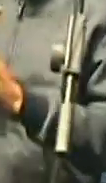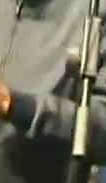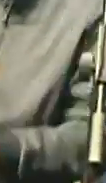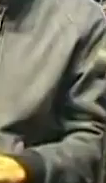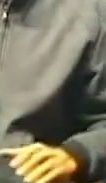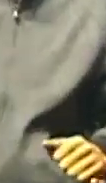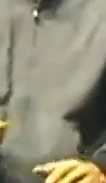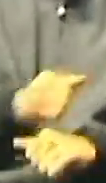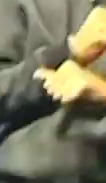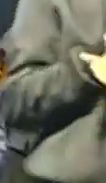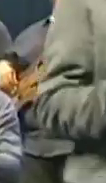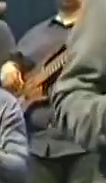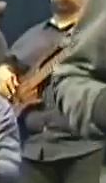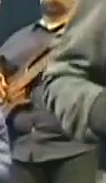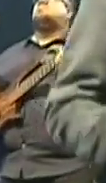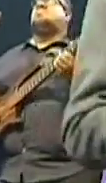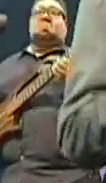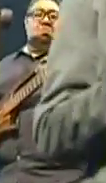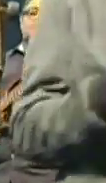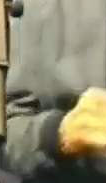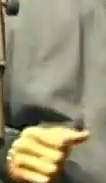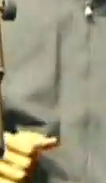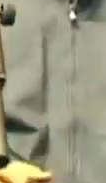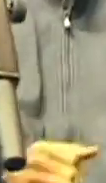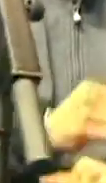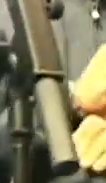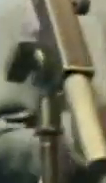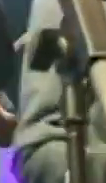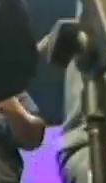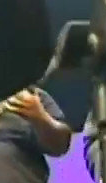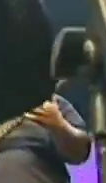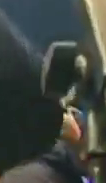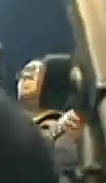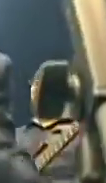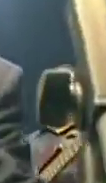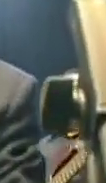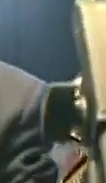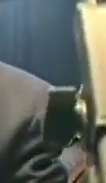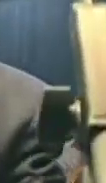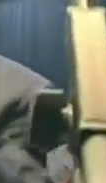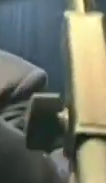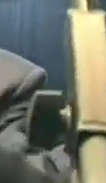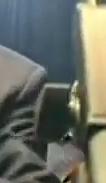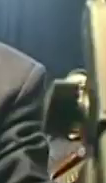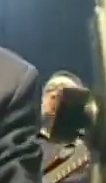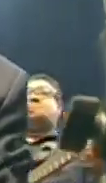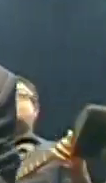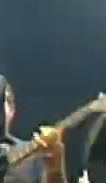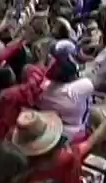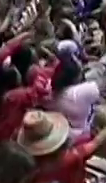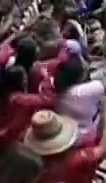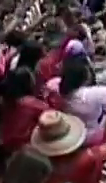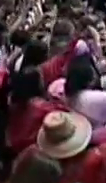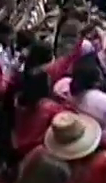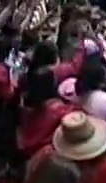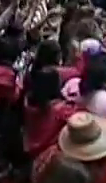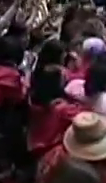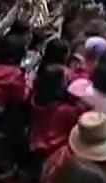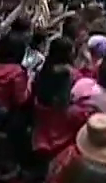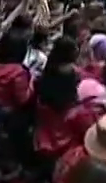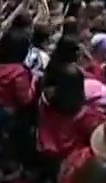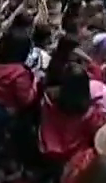Vivite, escuché este son que compuse para ti. Vivite, escuché este son que compuse para